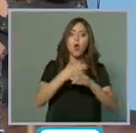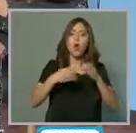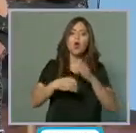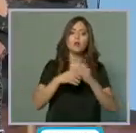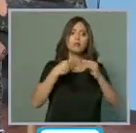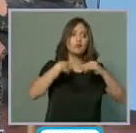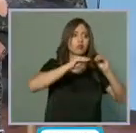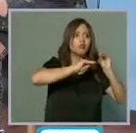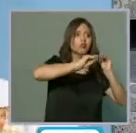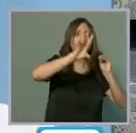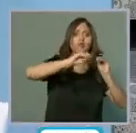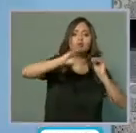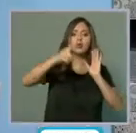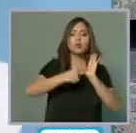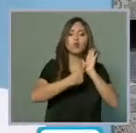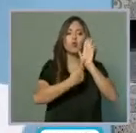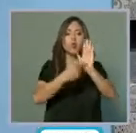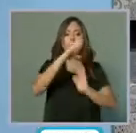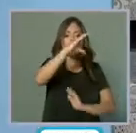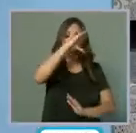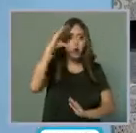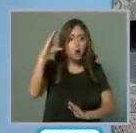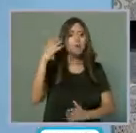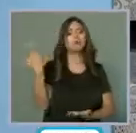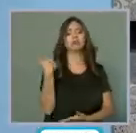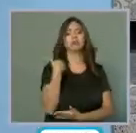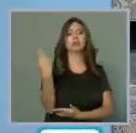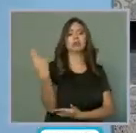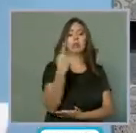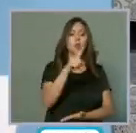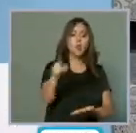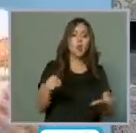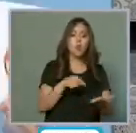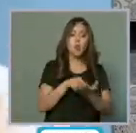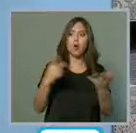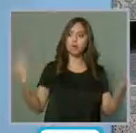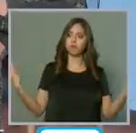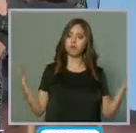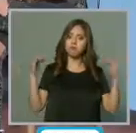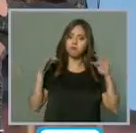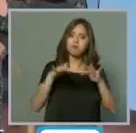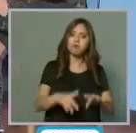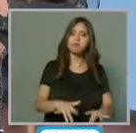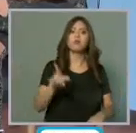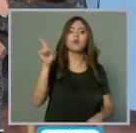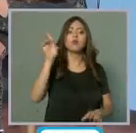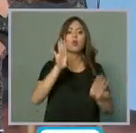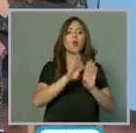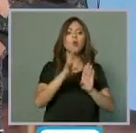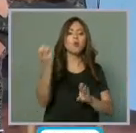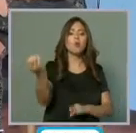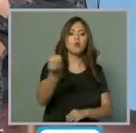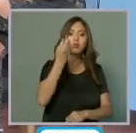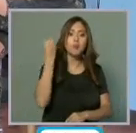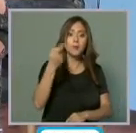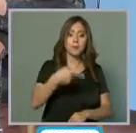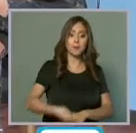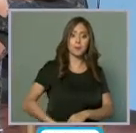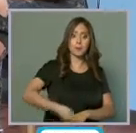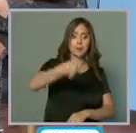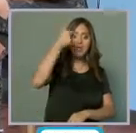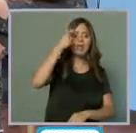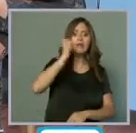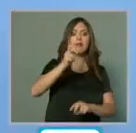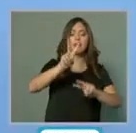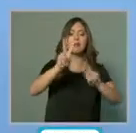la fotografía y que es necesario ya un espacio así. Entonces es la primera vez que se reúnen puras chicas a hablar de su trabajo en la foto. Que